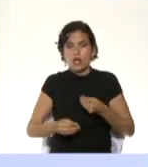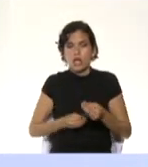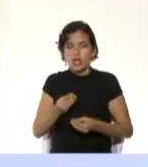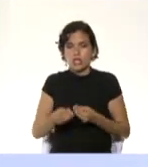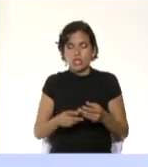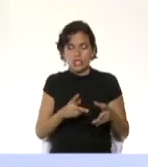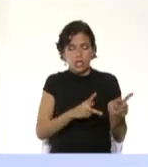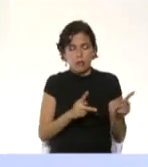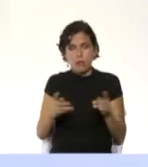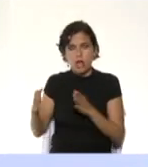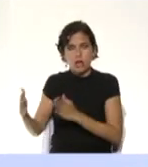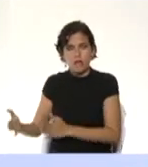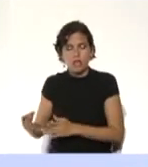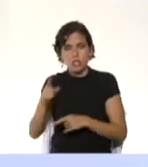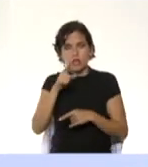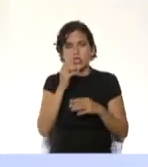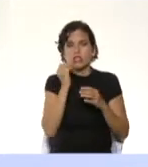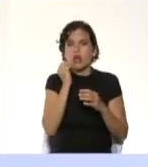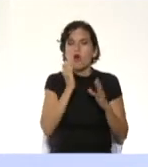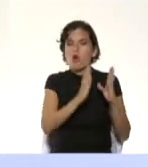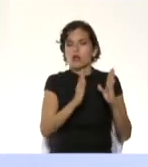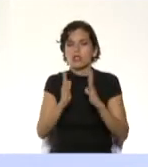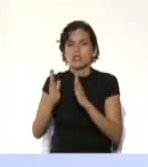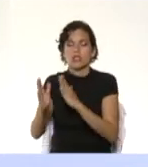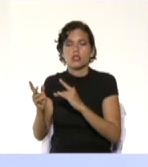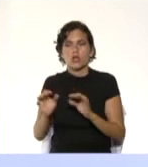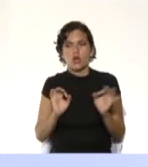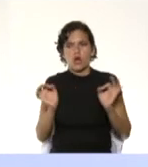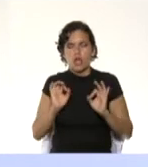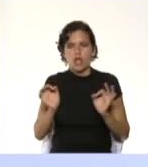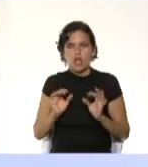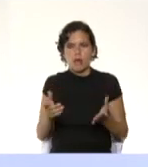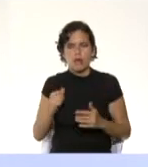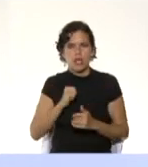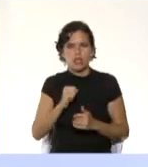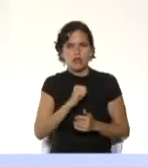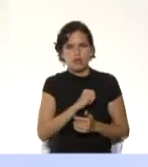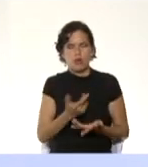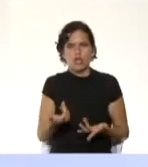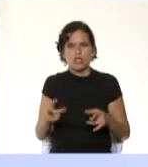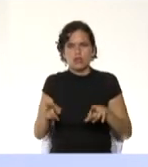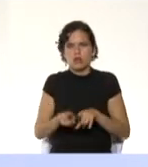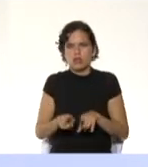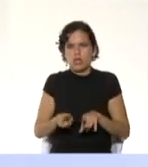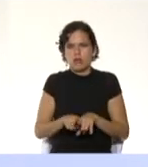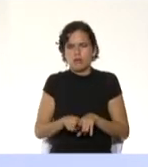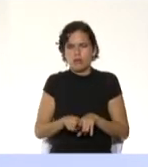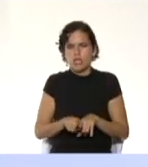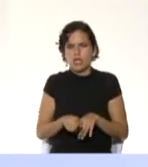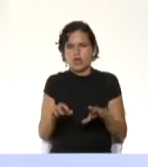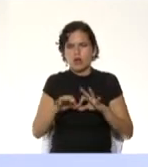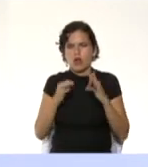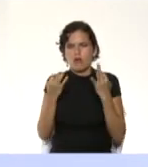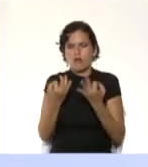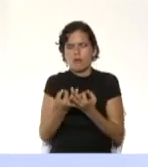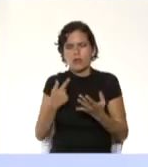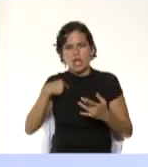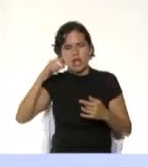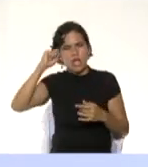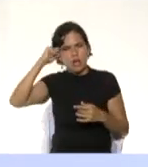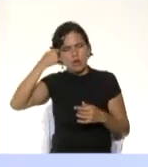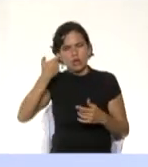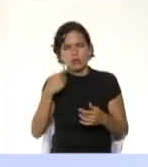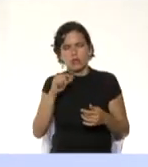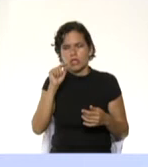organización no solamente de manera individual, sino también con la familia. Recordemos que en estos momentos de